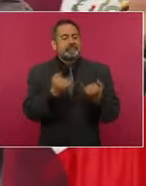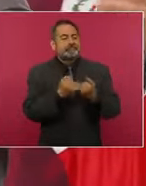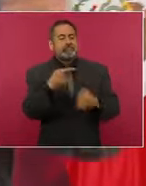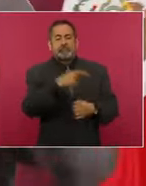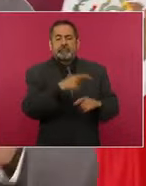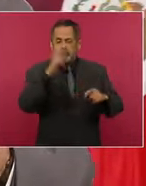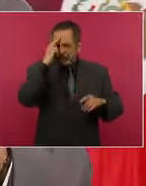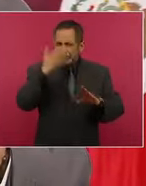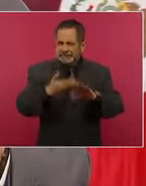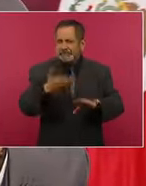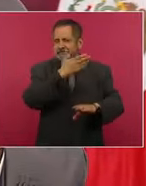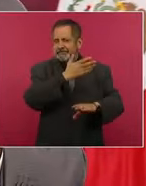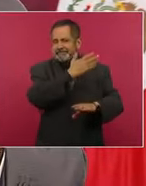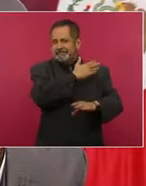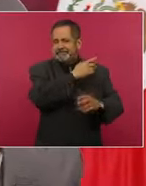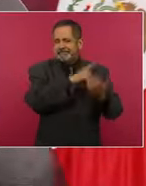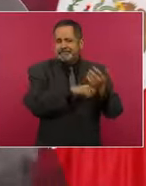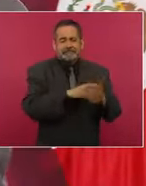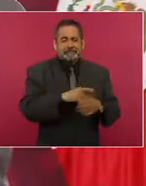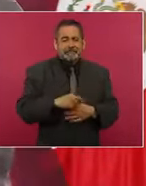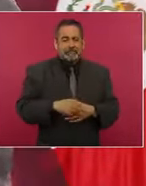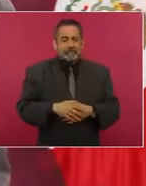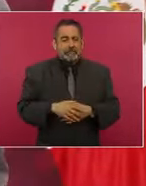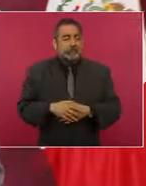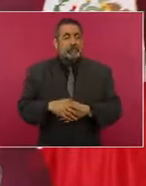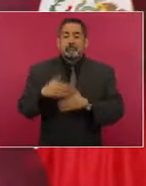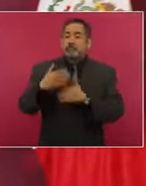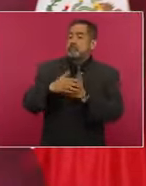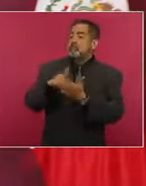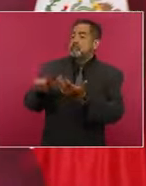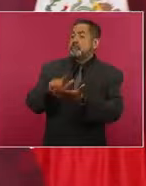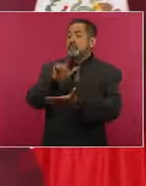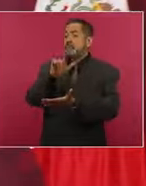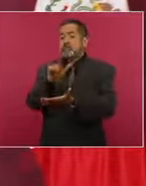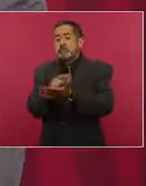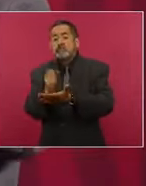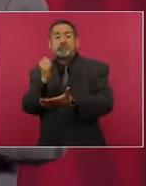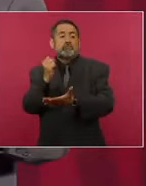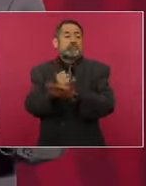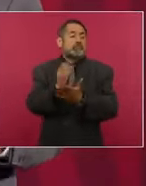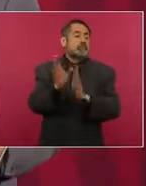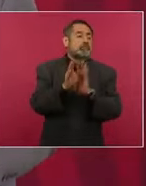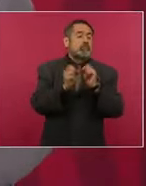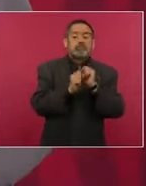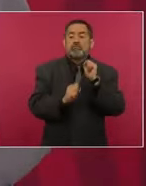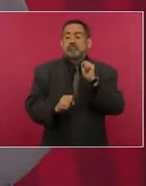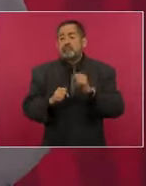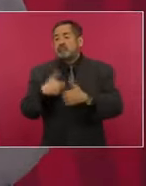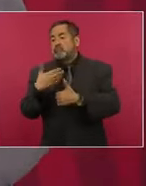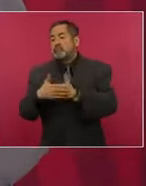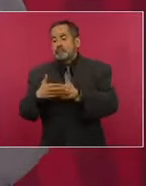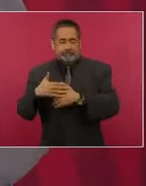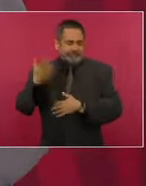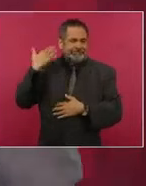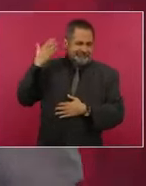le hacían antes. Se va a aprobar una reforma constitucional